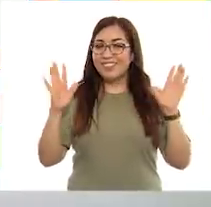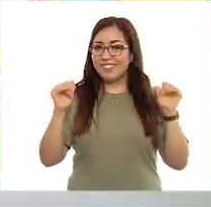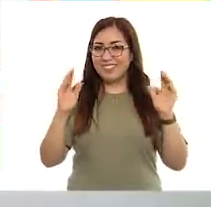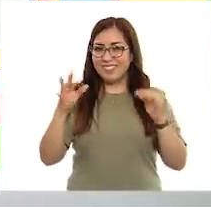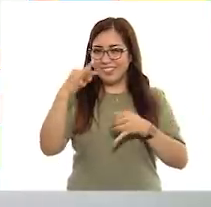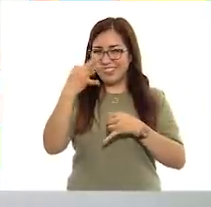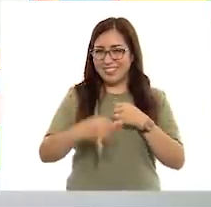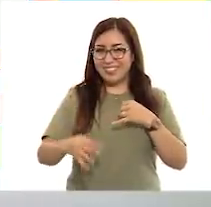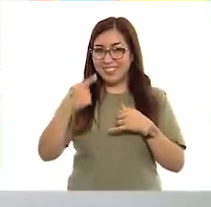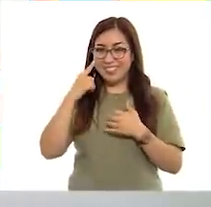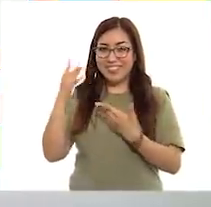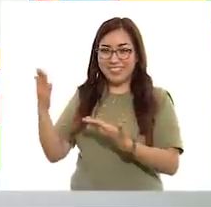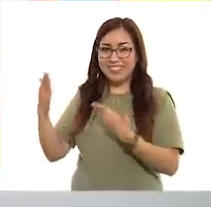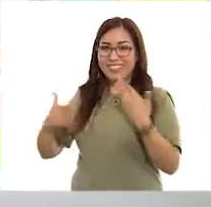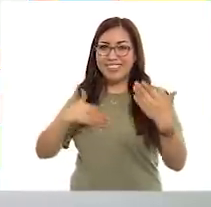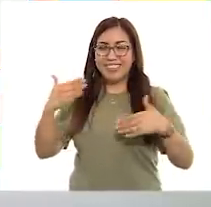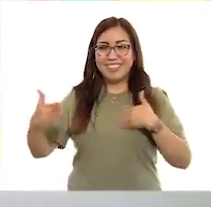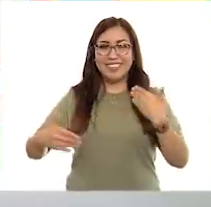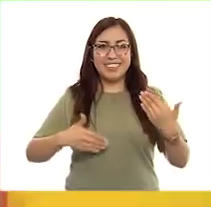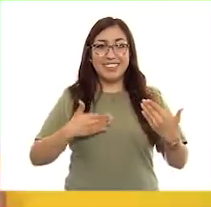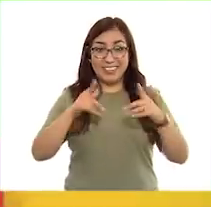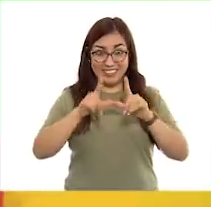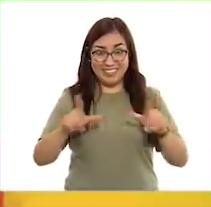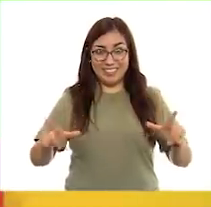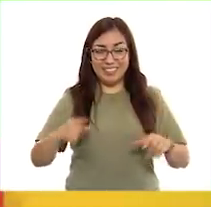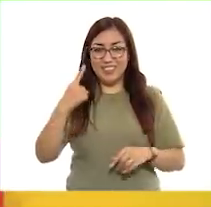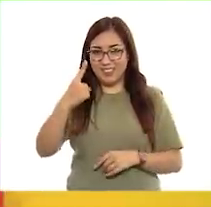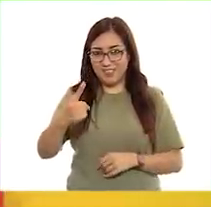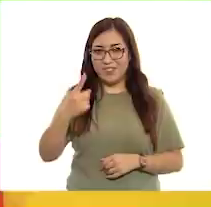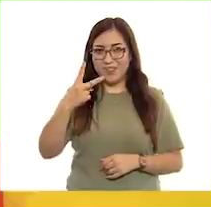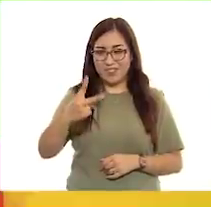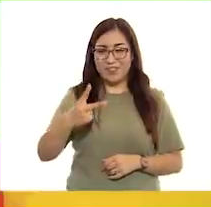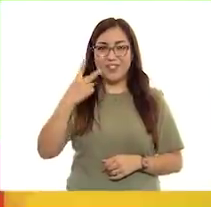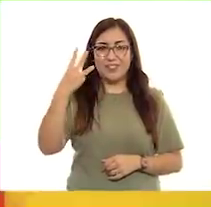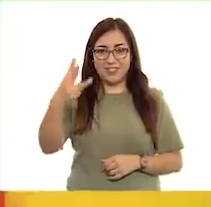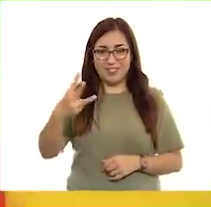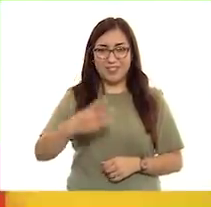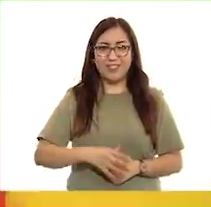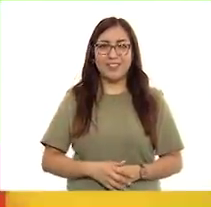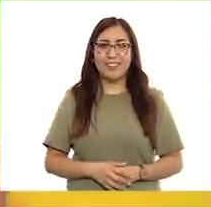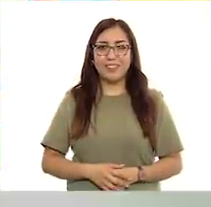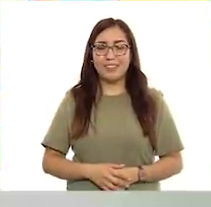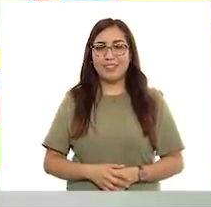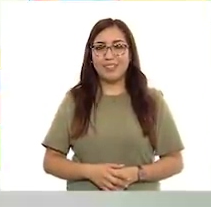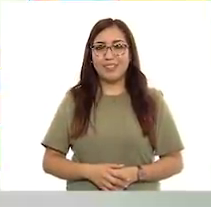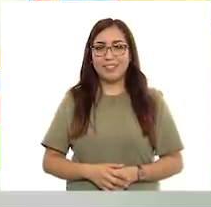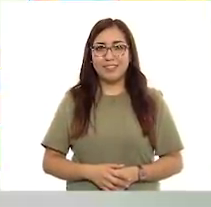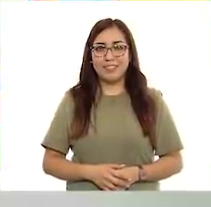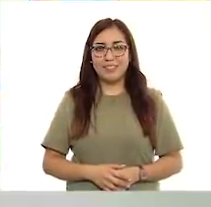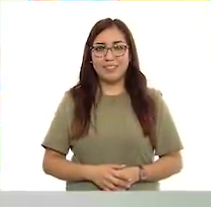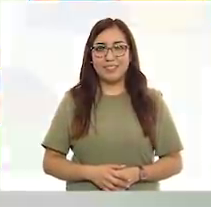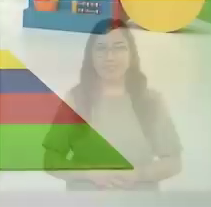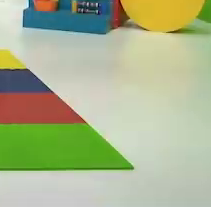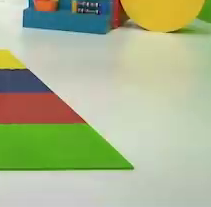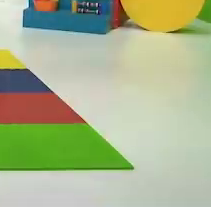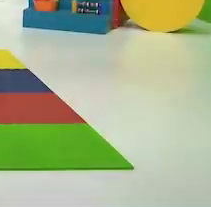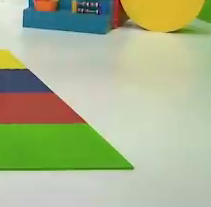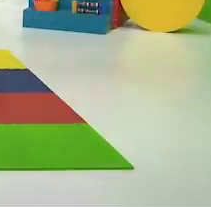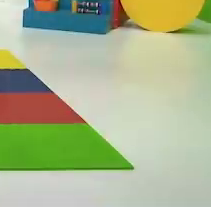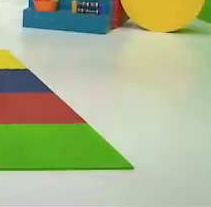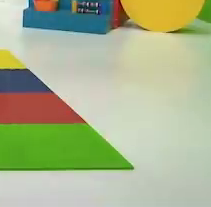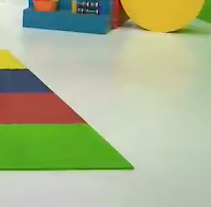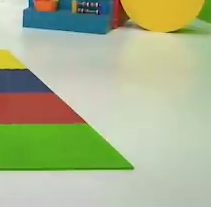de esta manera divertida. ¿Listo? Lista. Una, dos, tres. Una,